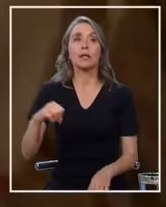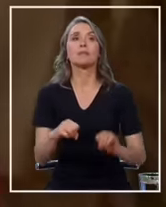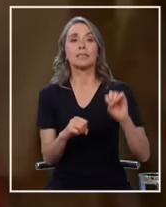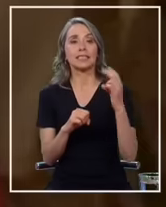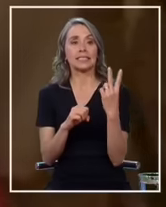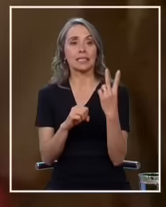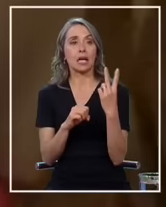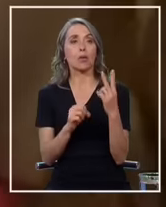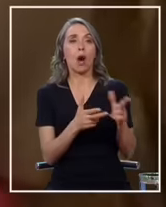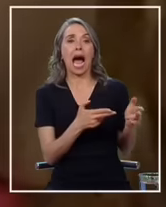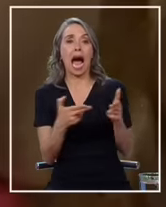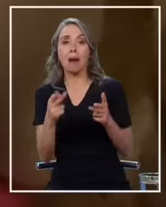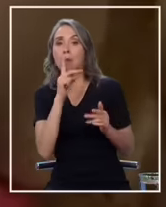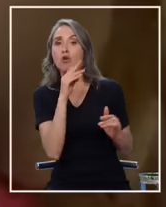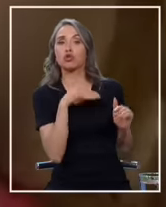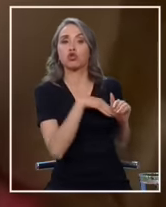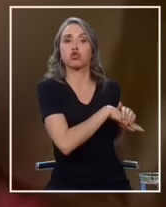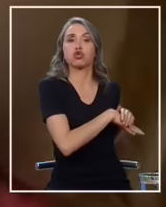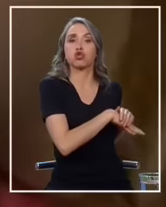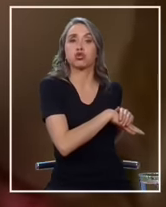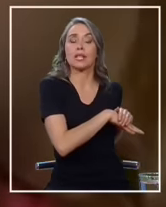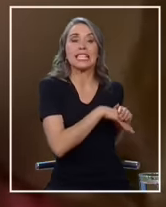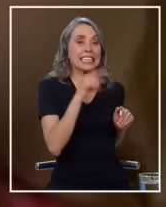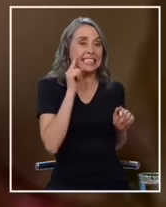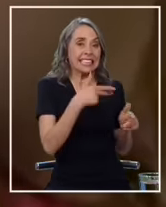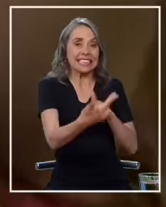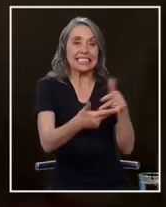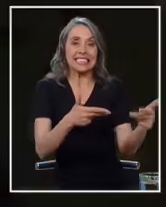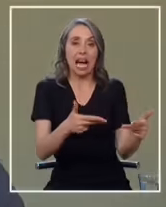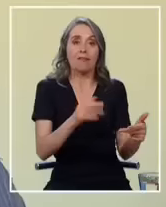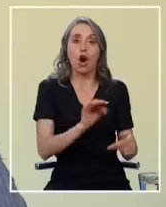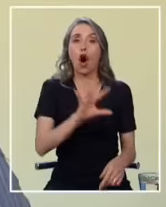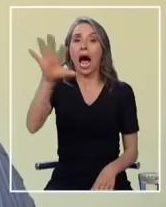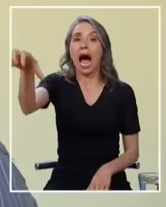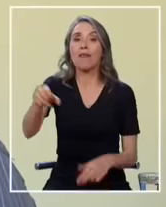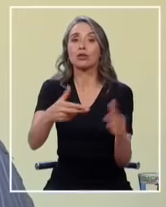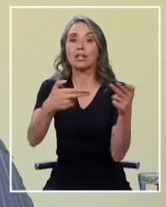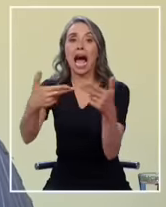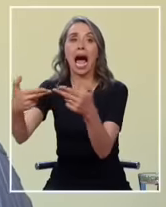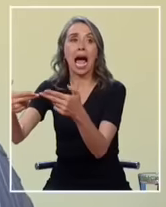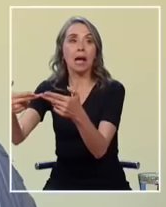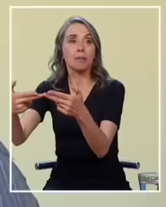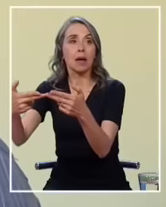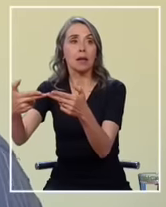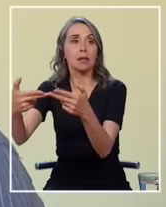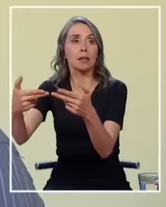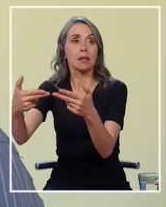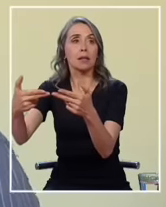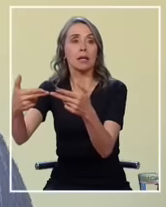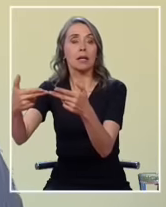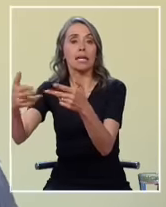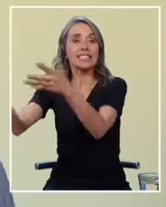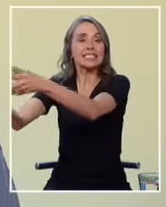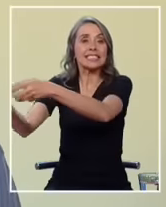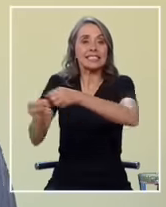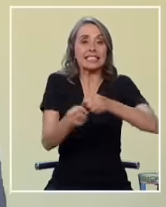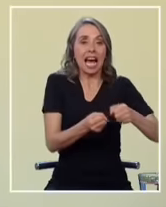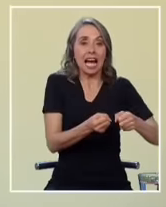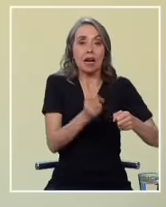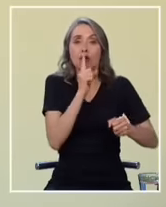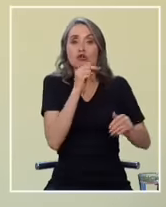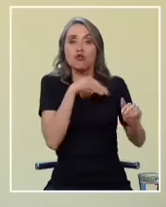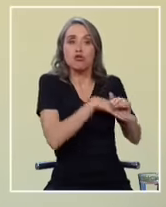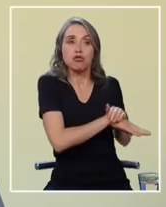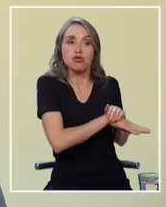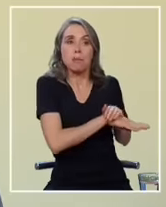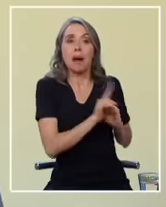Segundo, ocultar las armas de fuego que se encontraban en el lugar o ir a buscar las armas de fuego para poder tanto ocultarlas